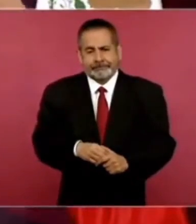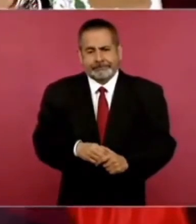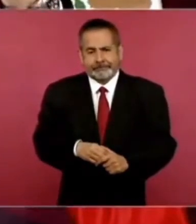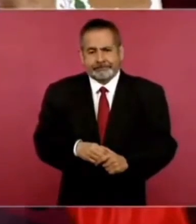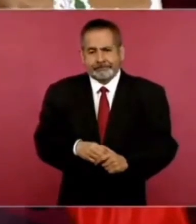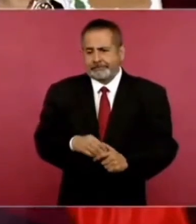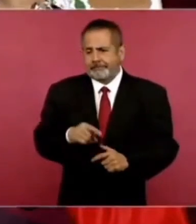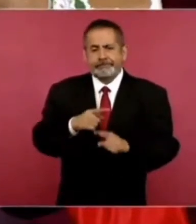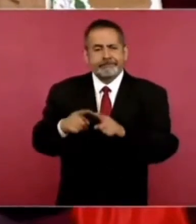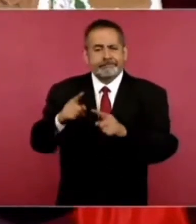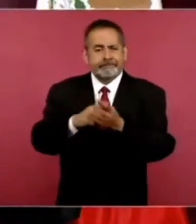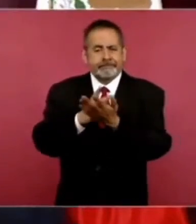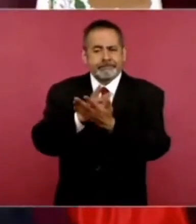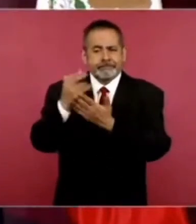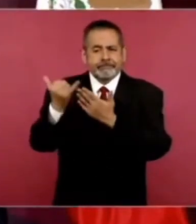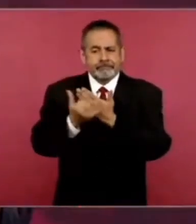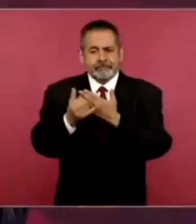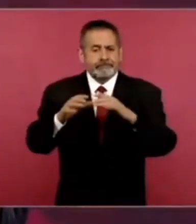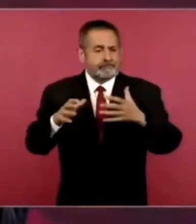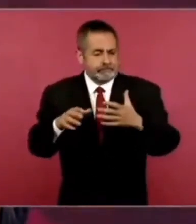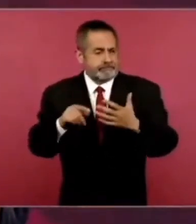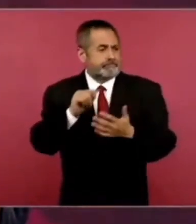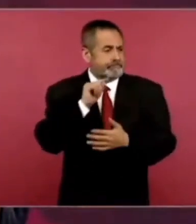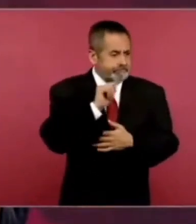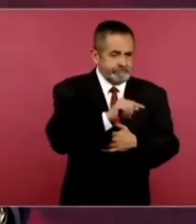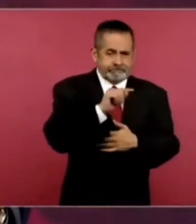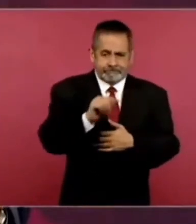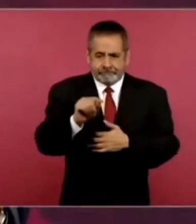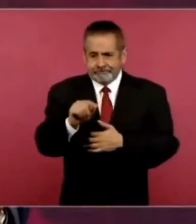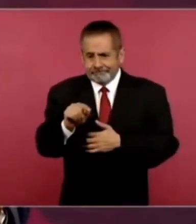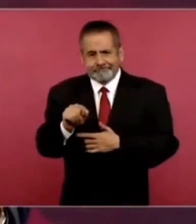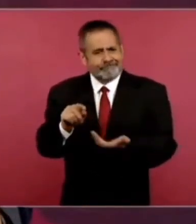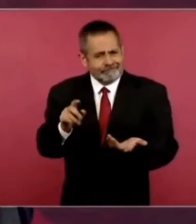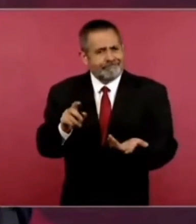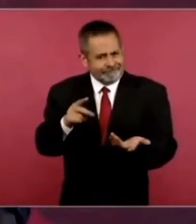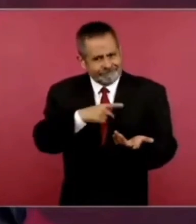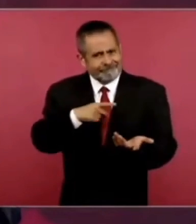Son proyectos que deben